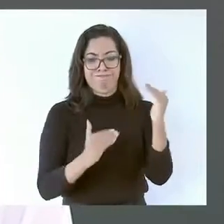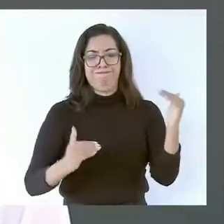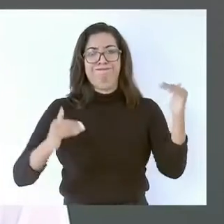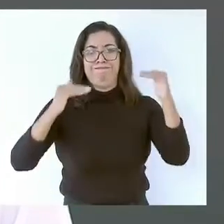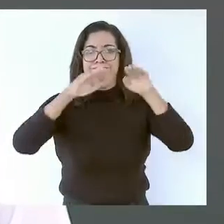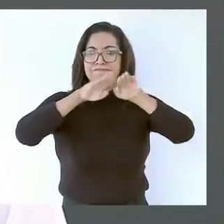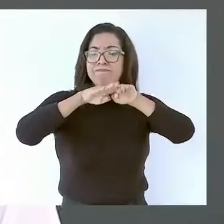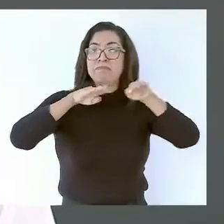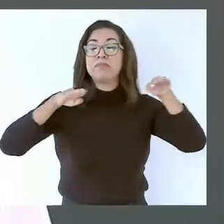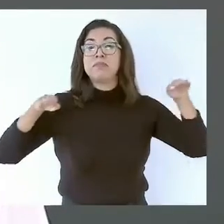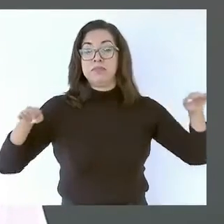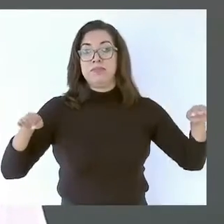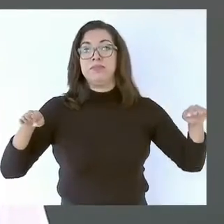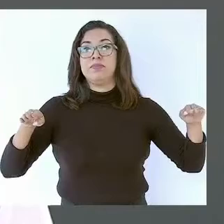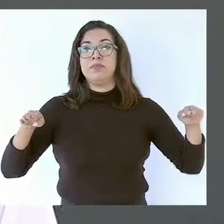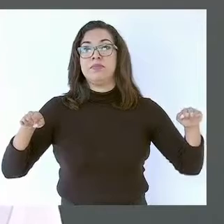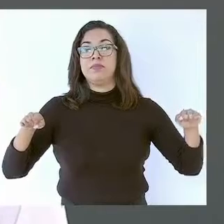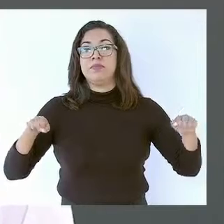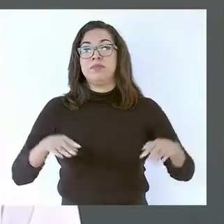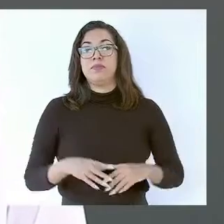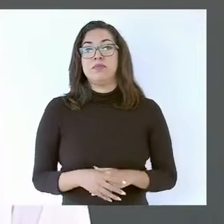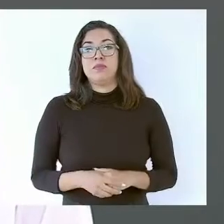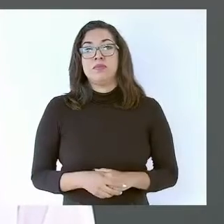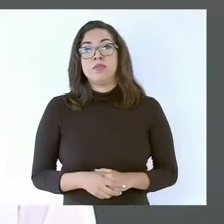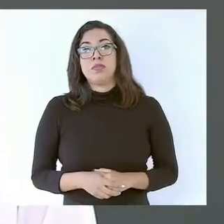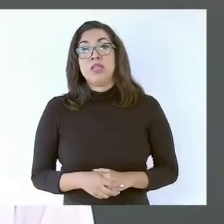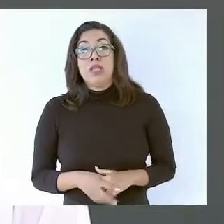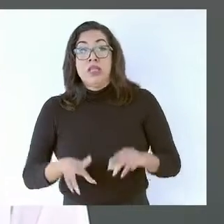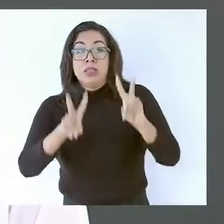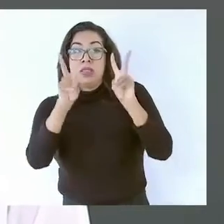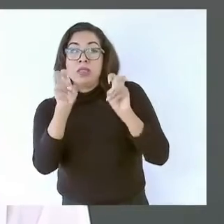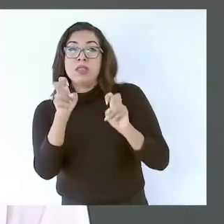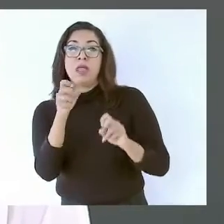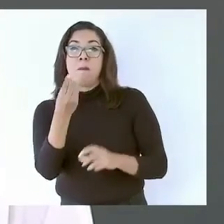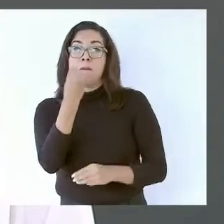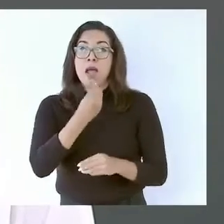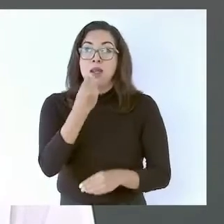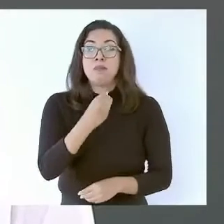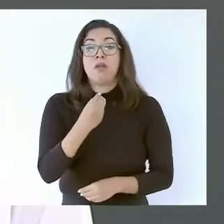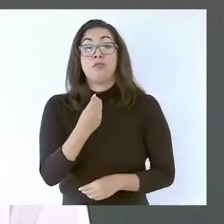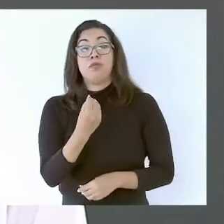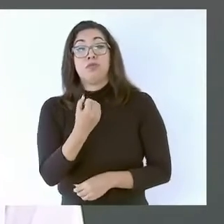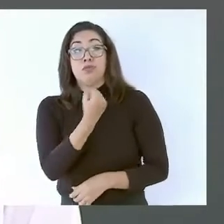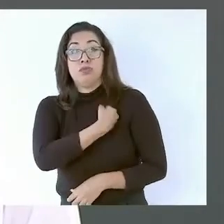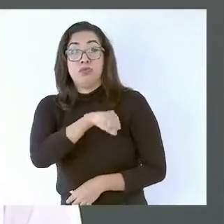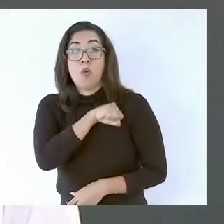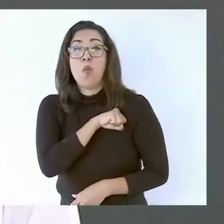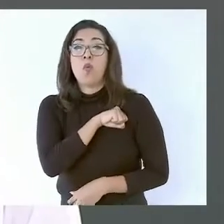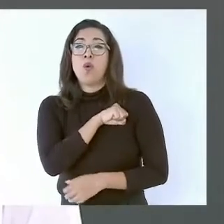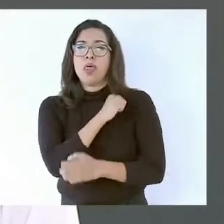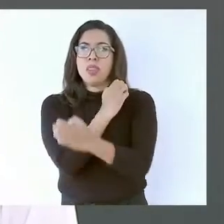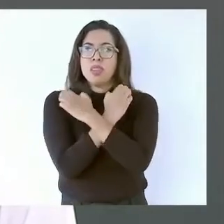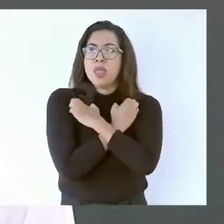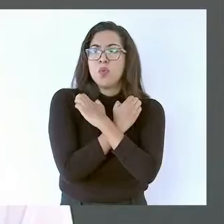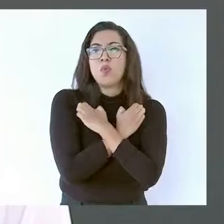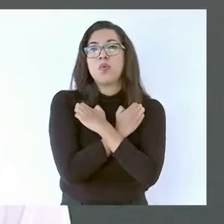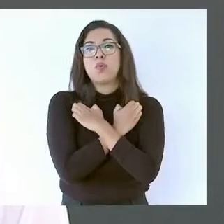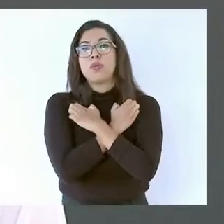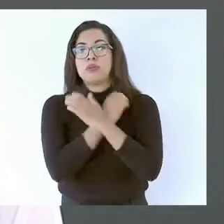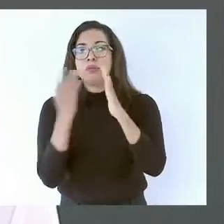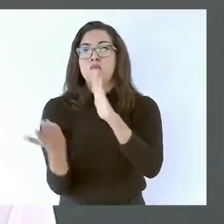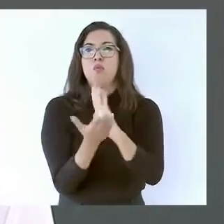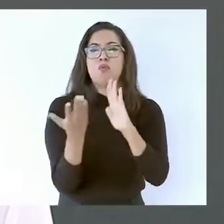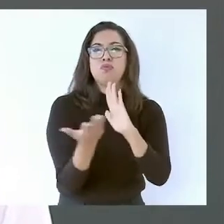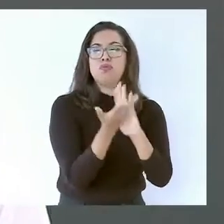de dignidad en materia de alimentación, salud, educación, seguridad, infraestructura